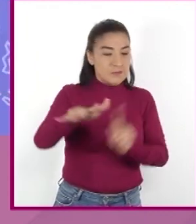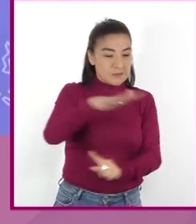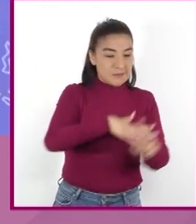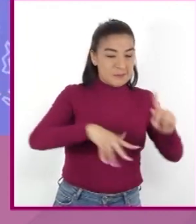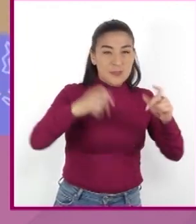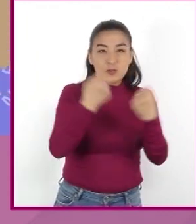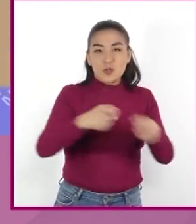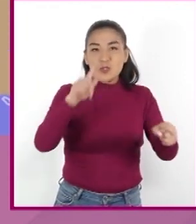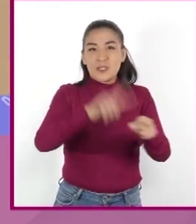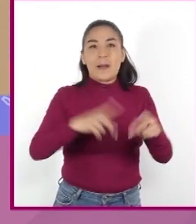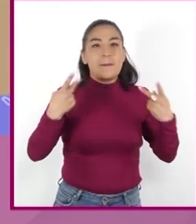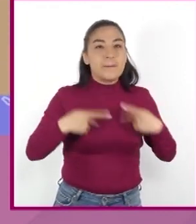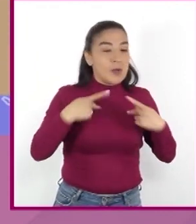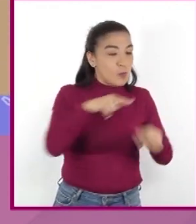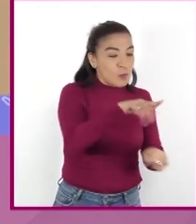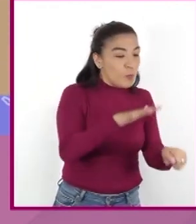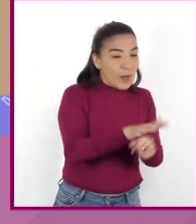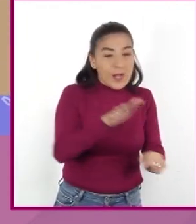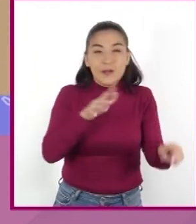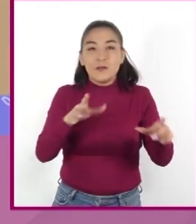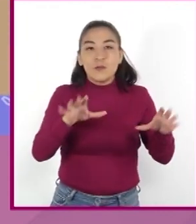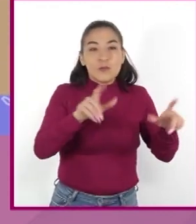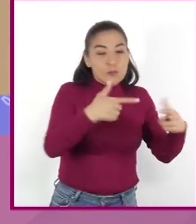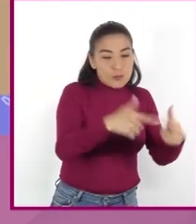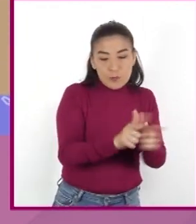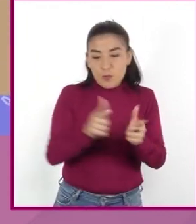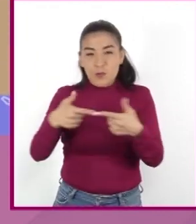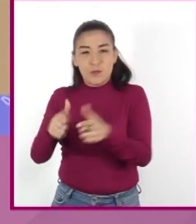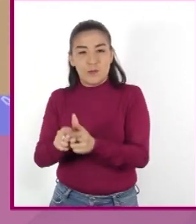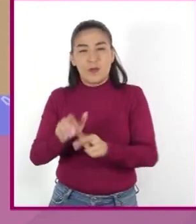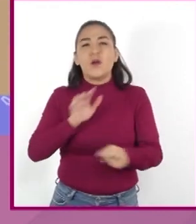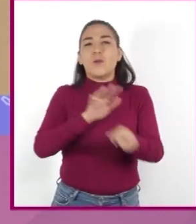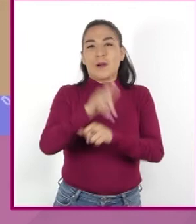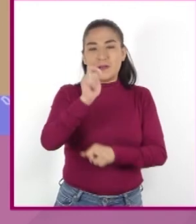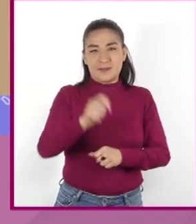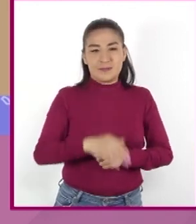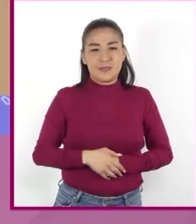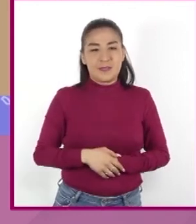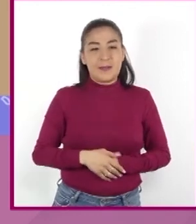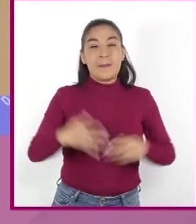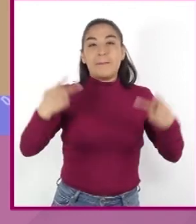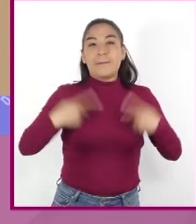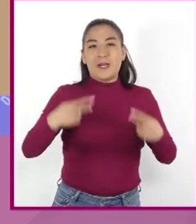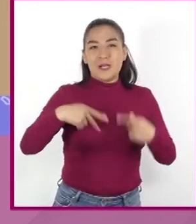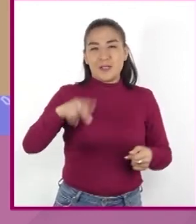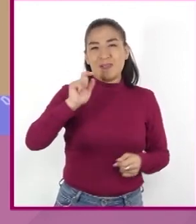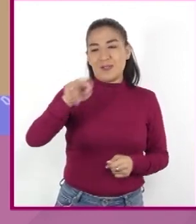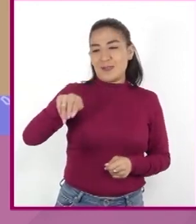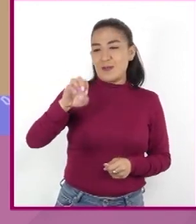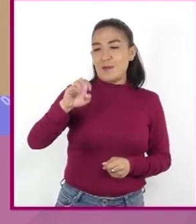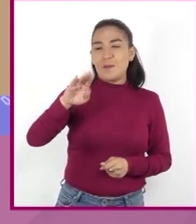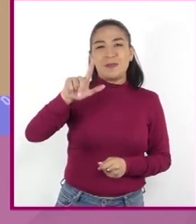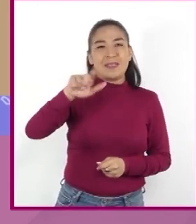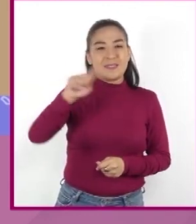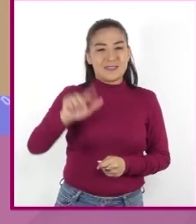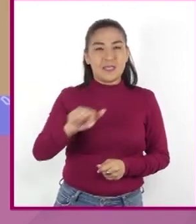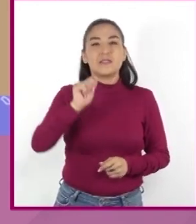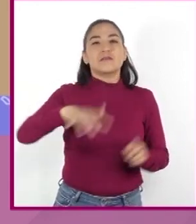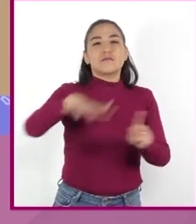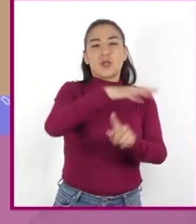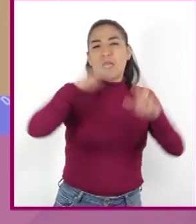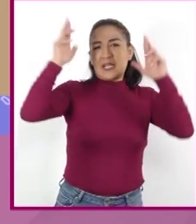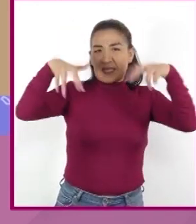las personas. Estos estamentos eran la nobleza, donde se encontraba el grupo de reyes,